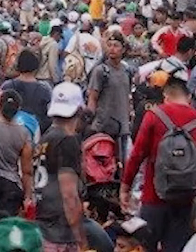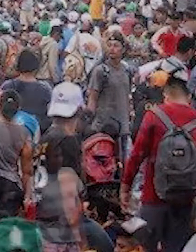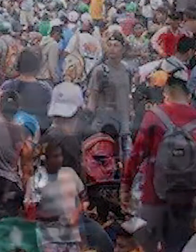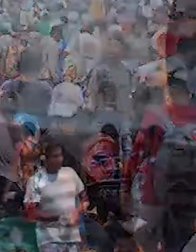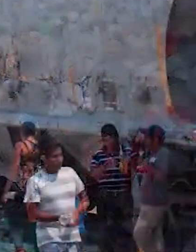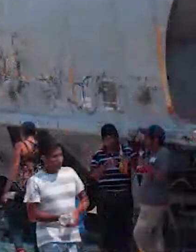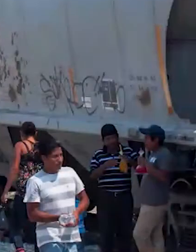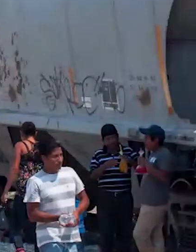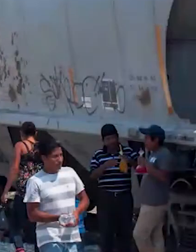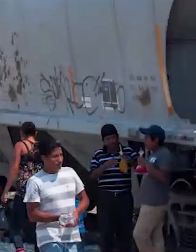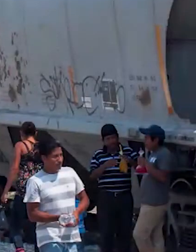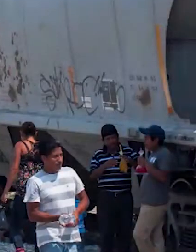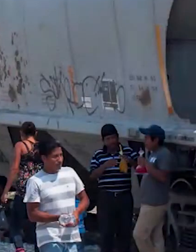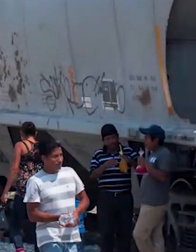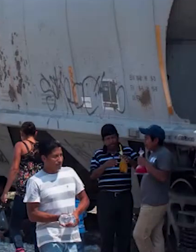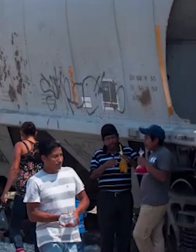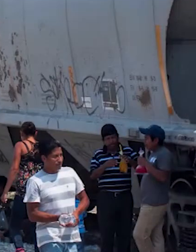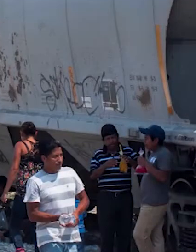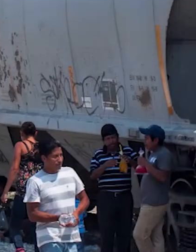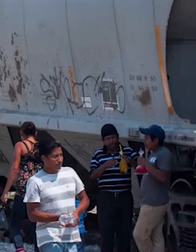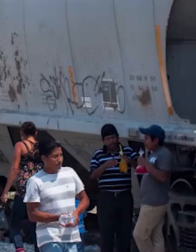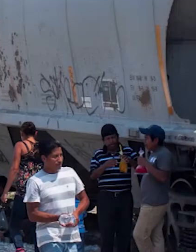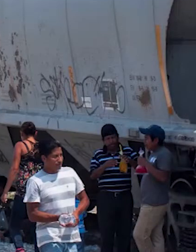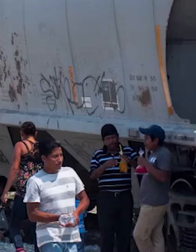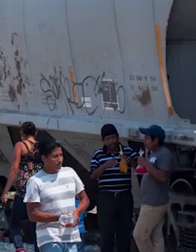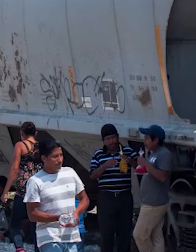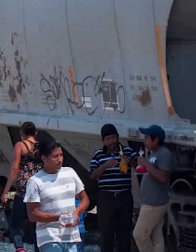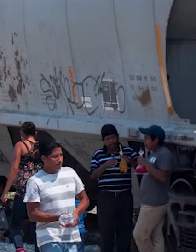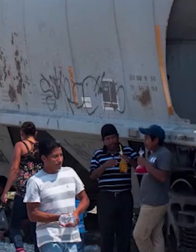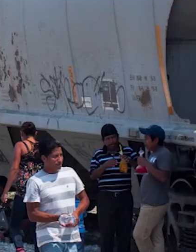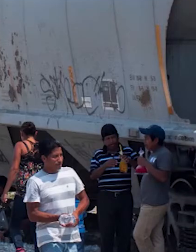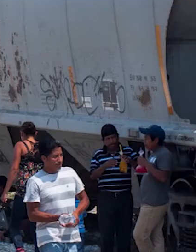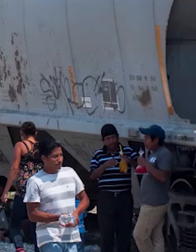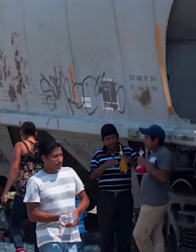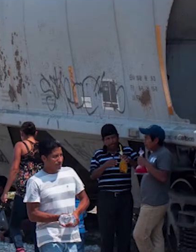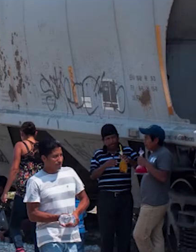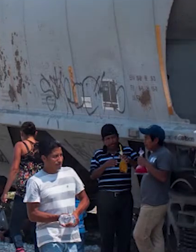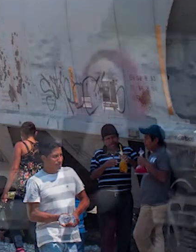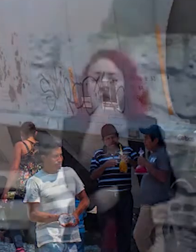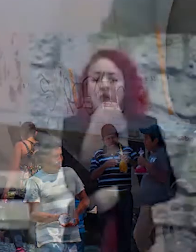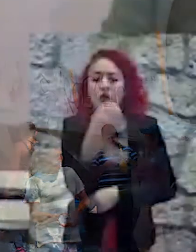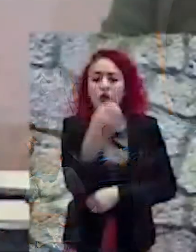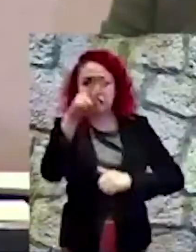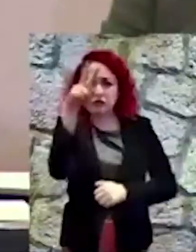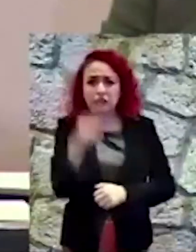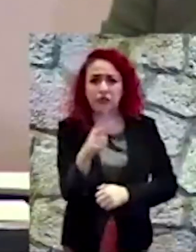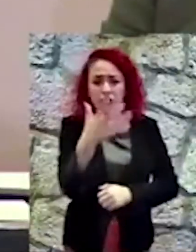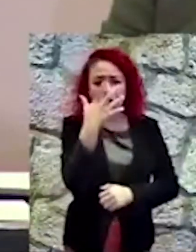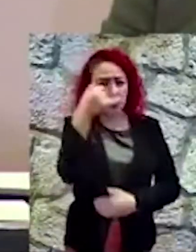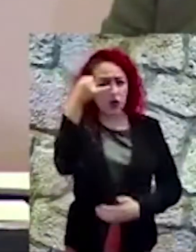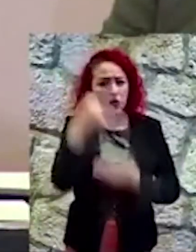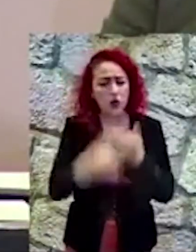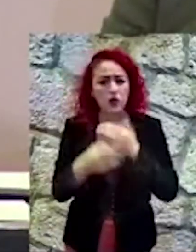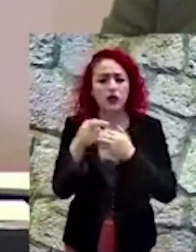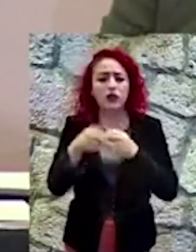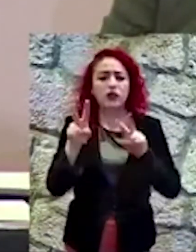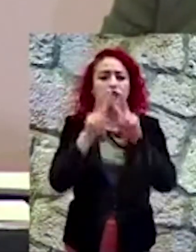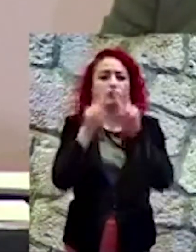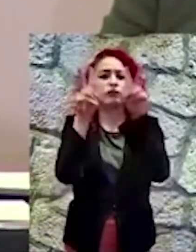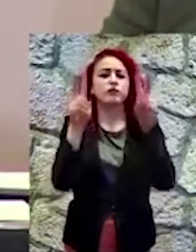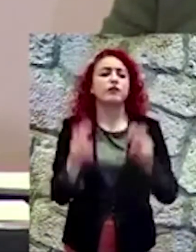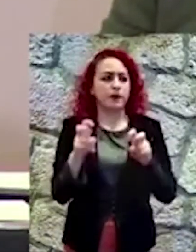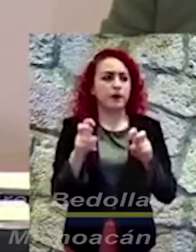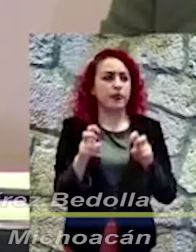de las formas de movilidad humana y que debe ser visto, dijo, como una forma de violencia cuyas dimensiones no han sido